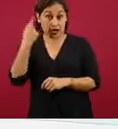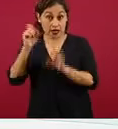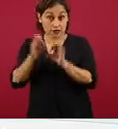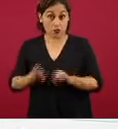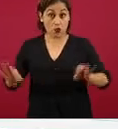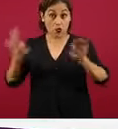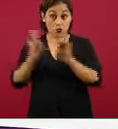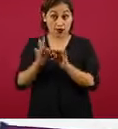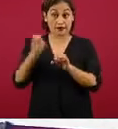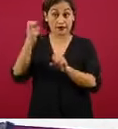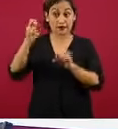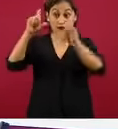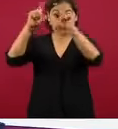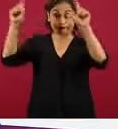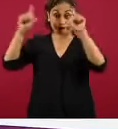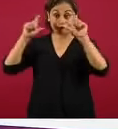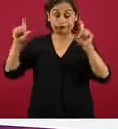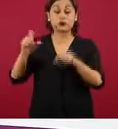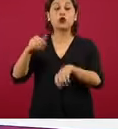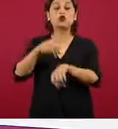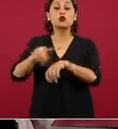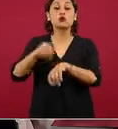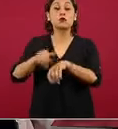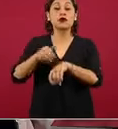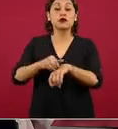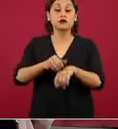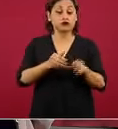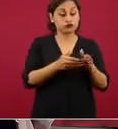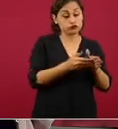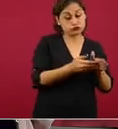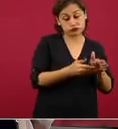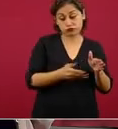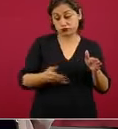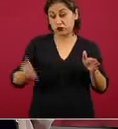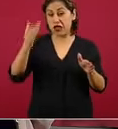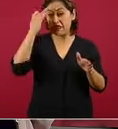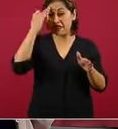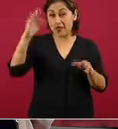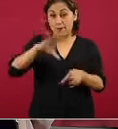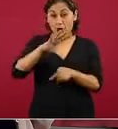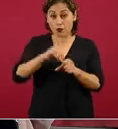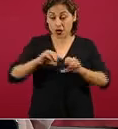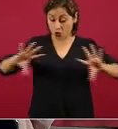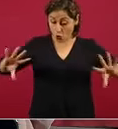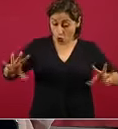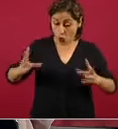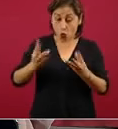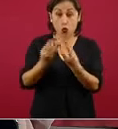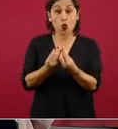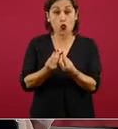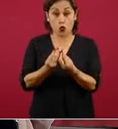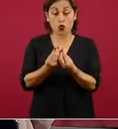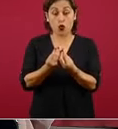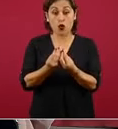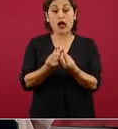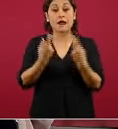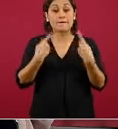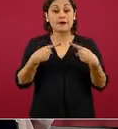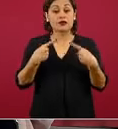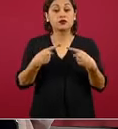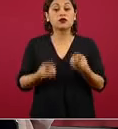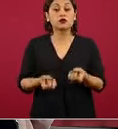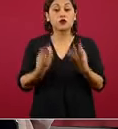la proporción del total de casos durante toda la pandemia, durante toda la epidemia, del total de casos estimados, que son